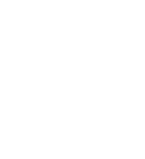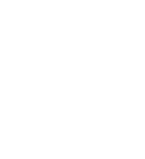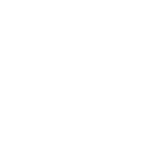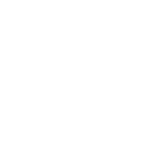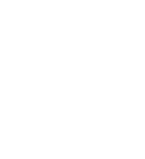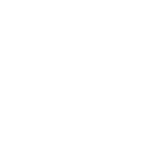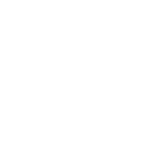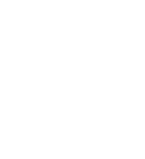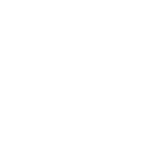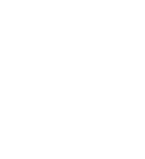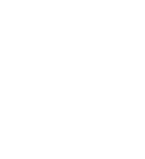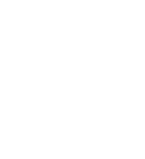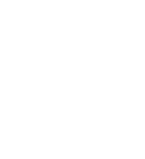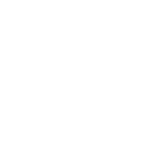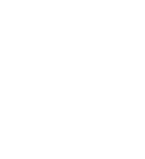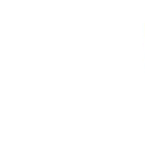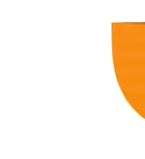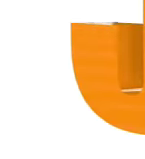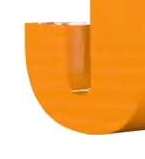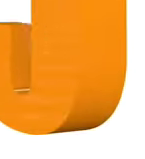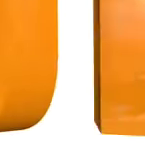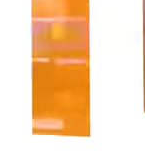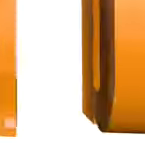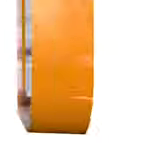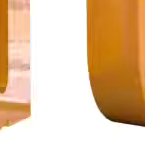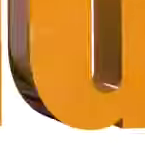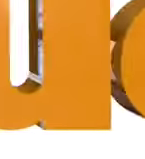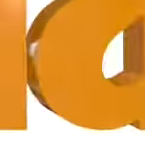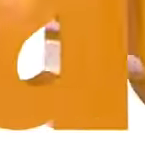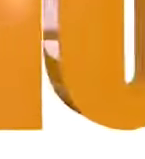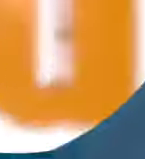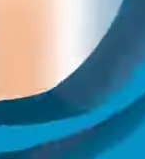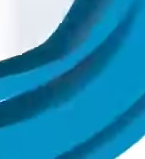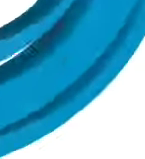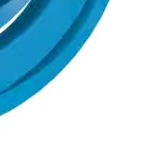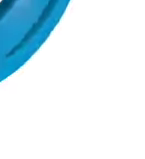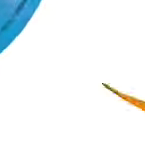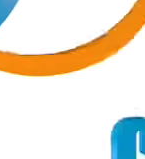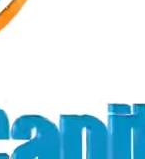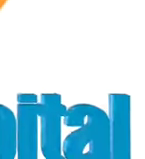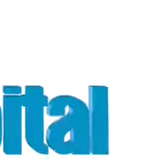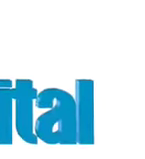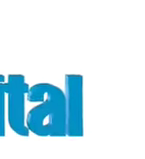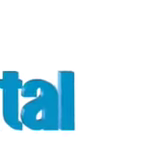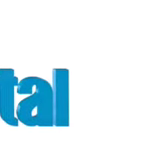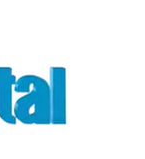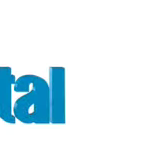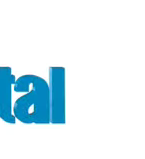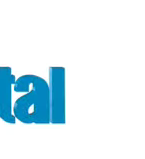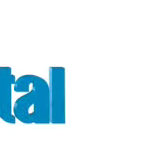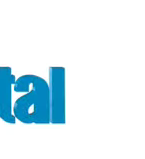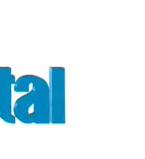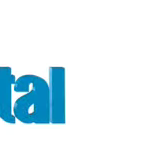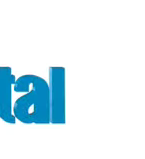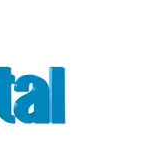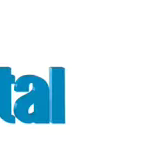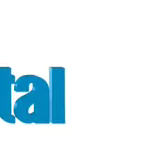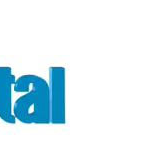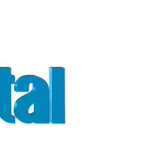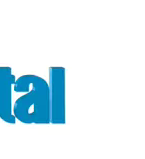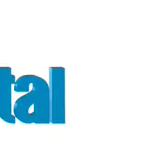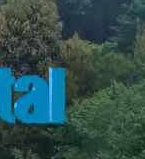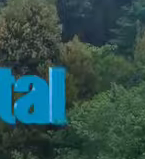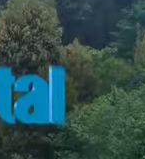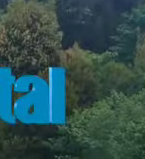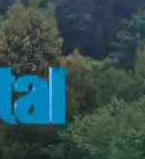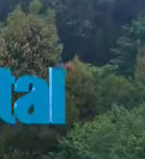Telesucesos Canal 29 UHF presenta Ciudad Capital, un programa con expertos en diferentes áreas enfocado en